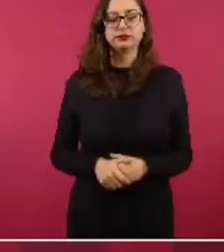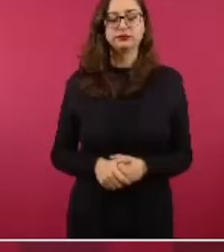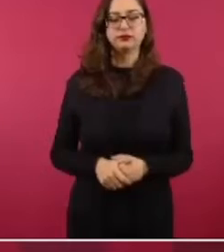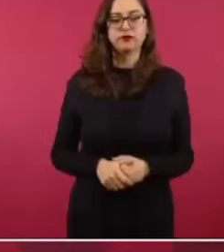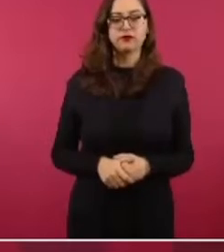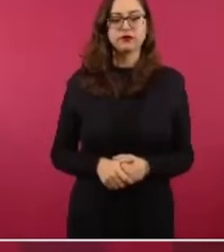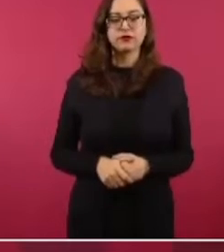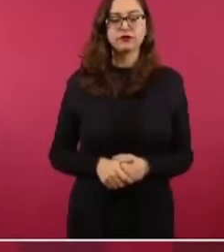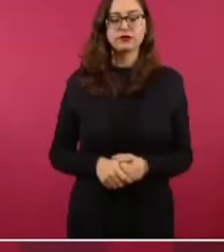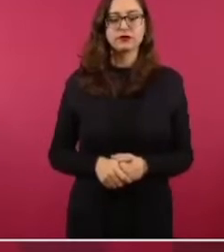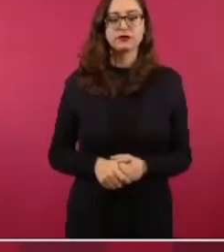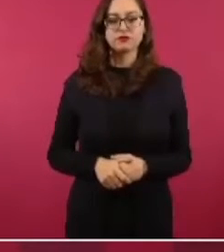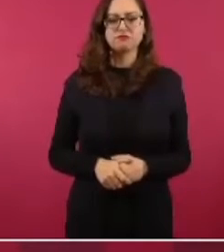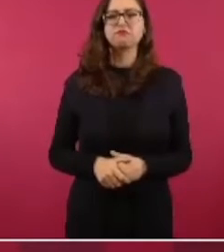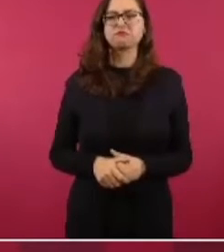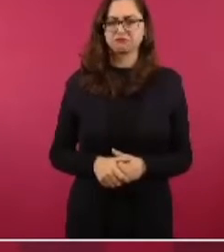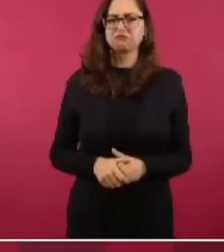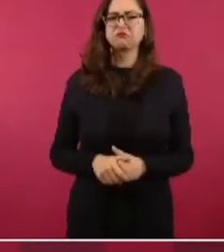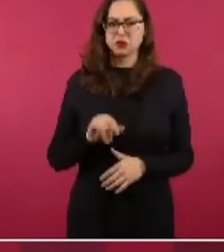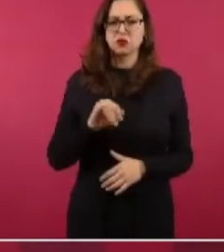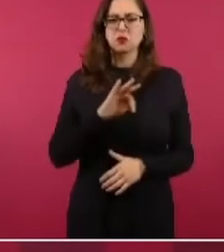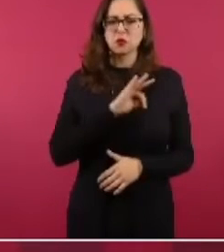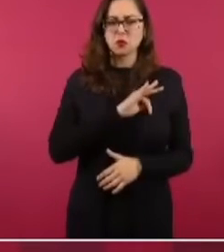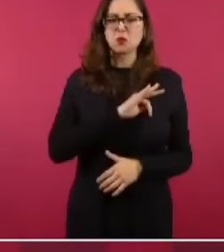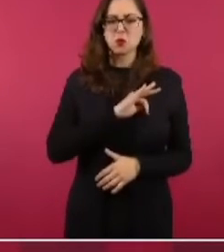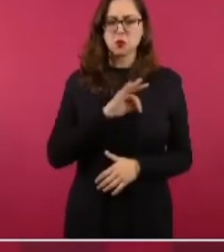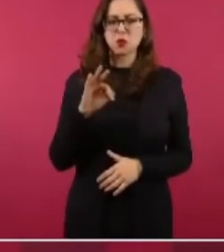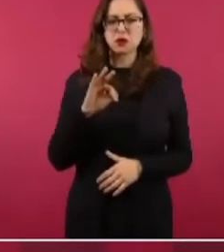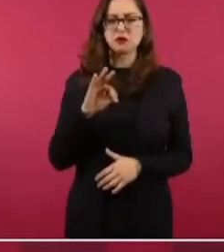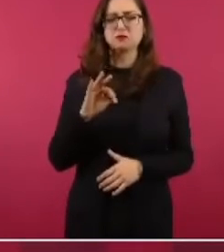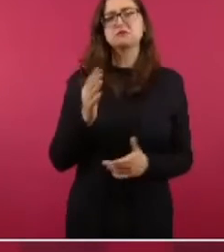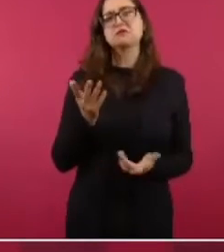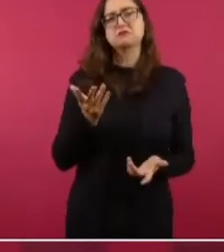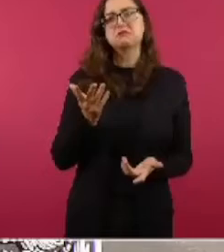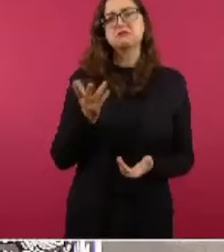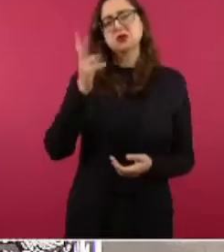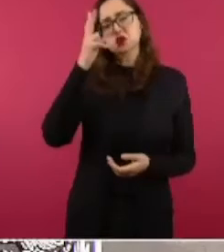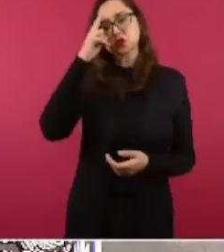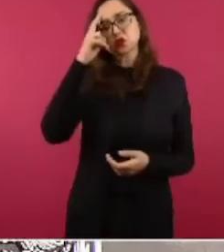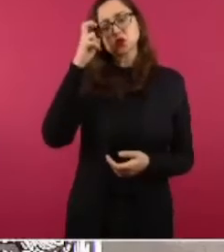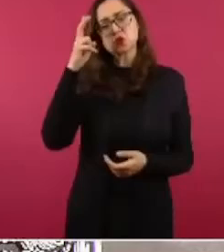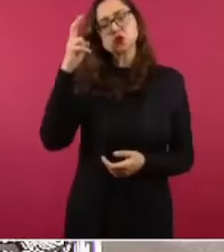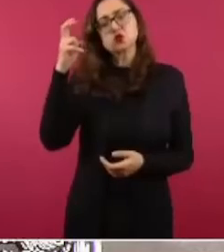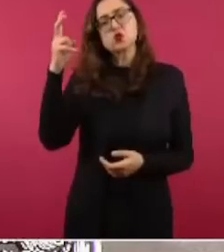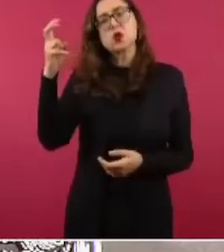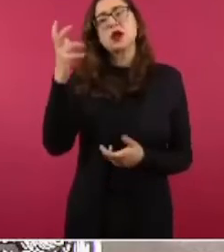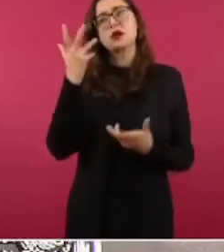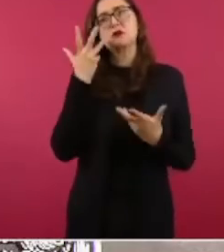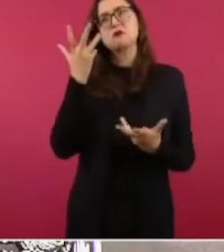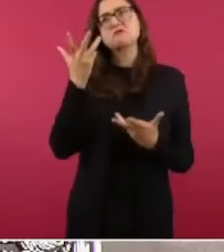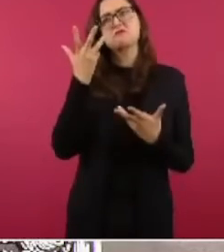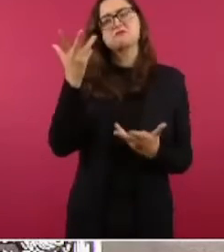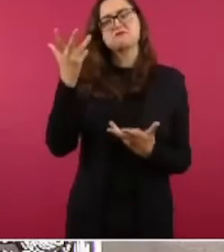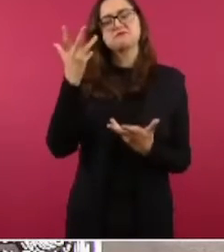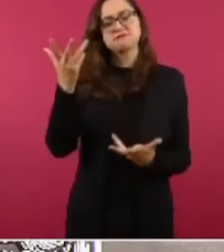Y lo podemos lograr. Es utópico, es idealismo,